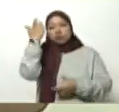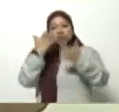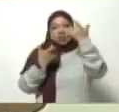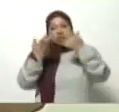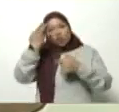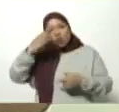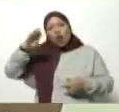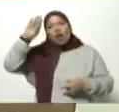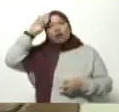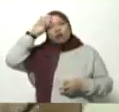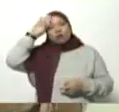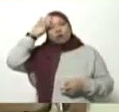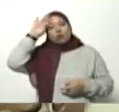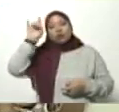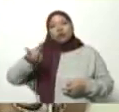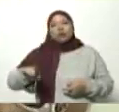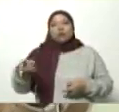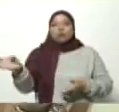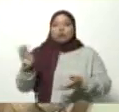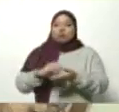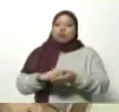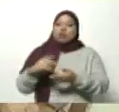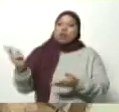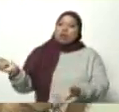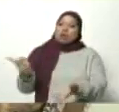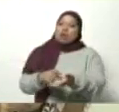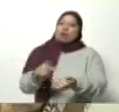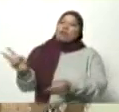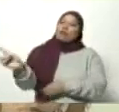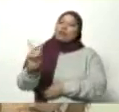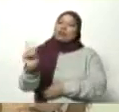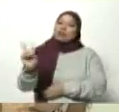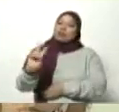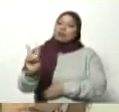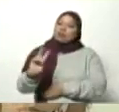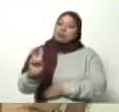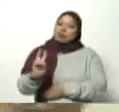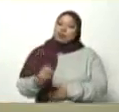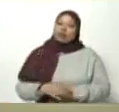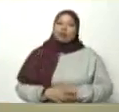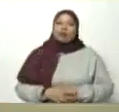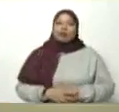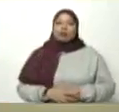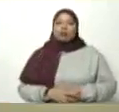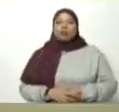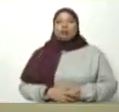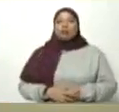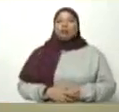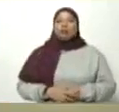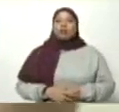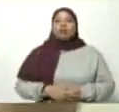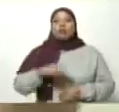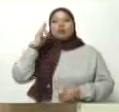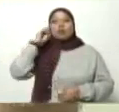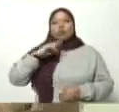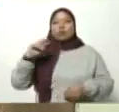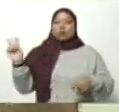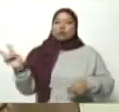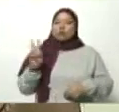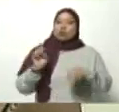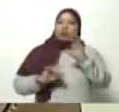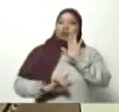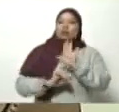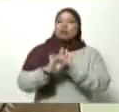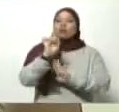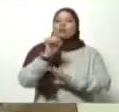Castro, sino que ratifica la presencia de Venezuela en esos escenarios de la República Bolivariana de